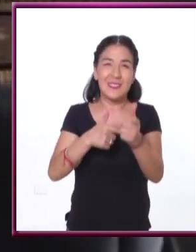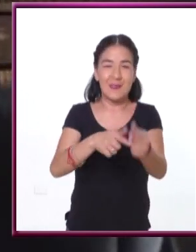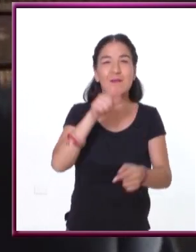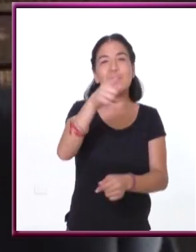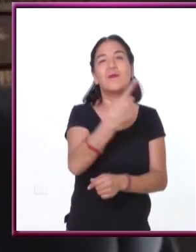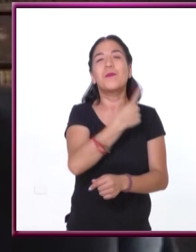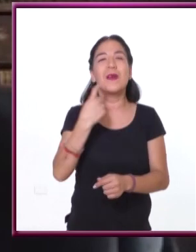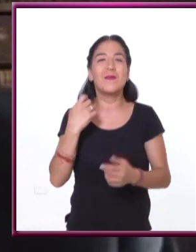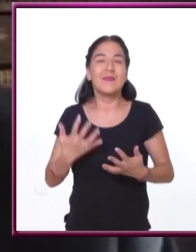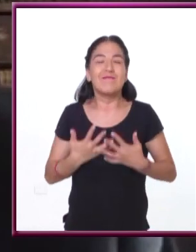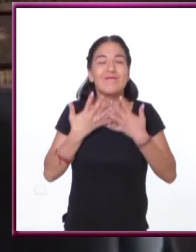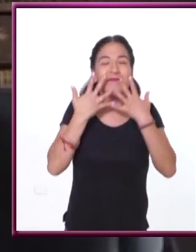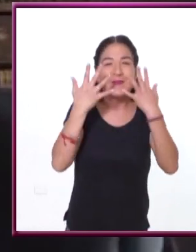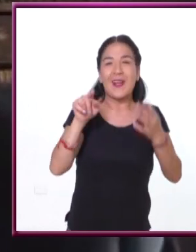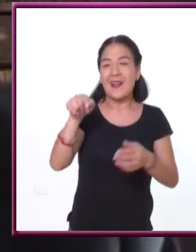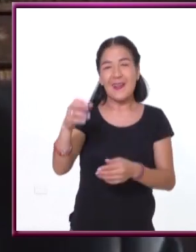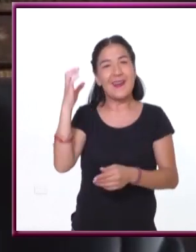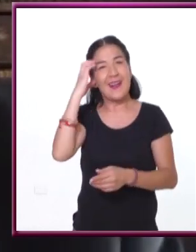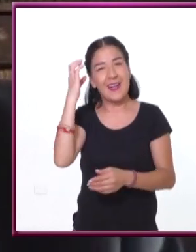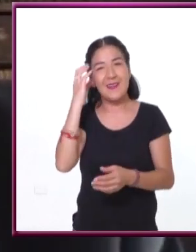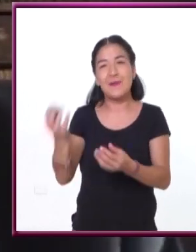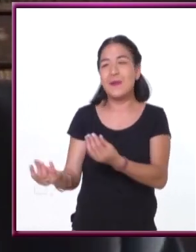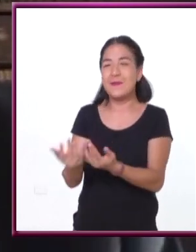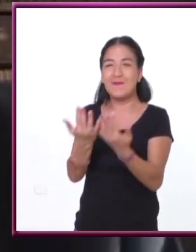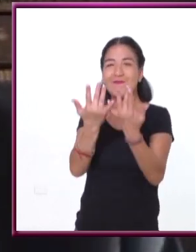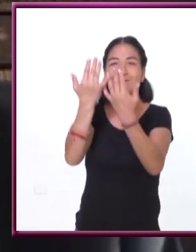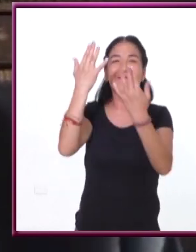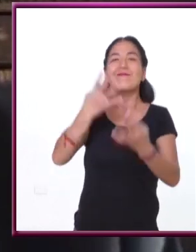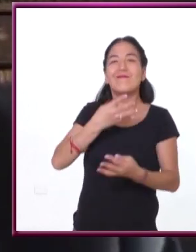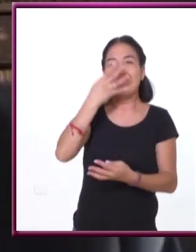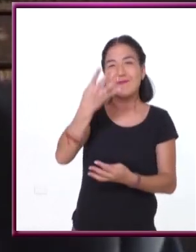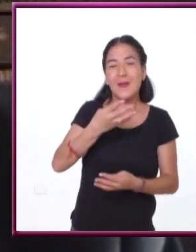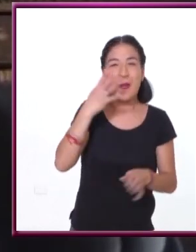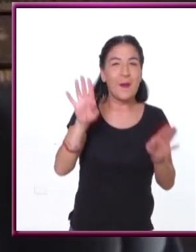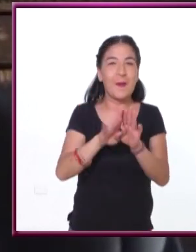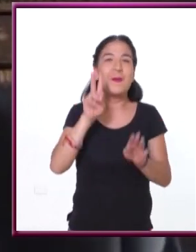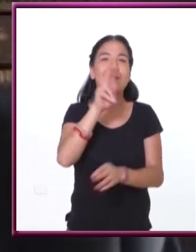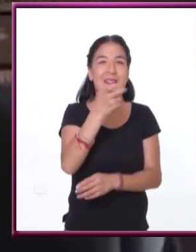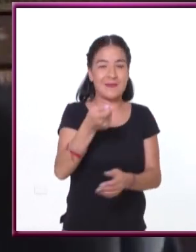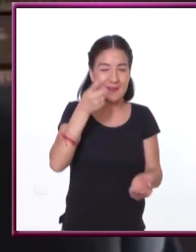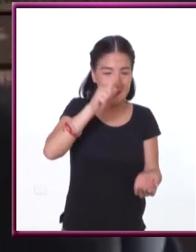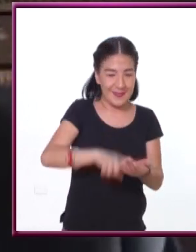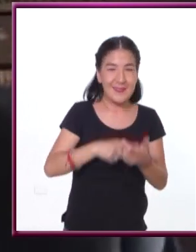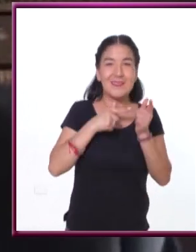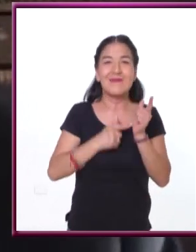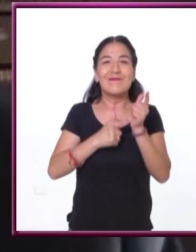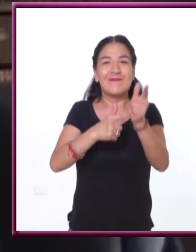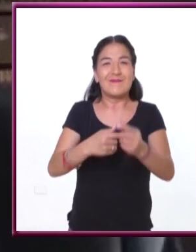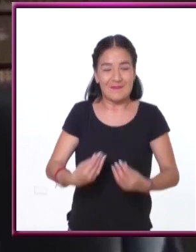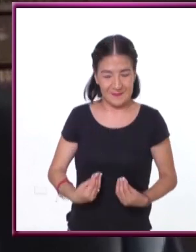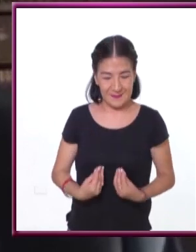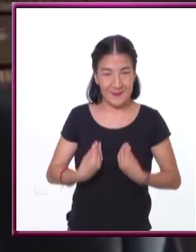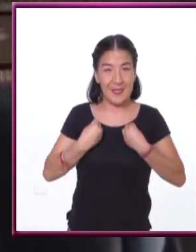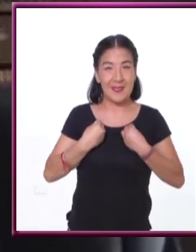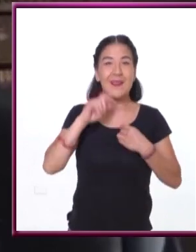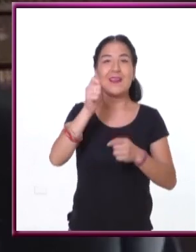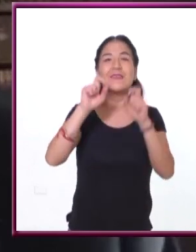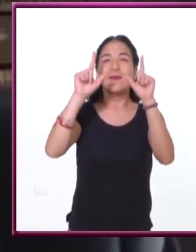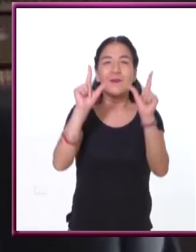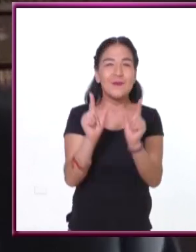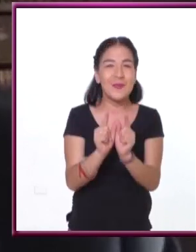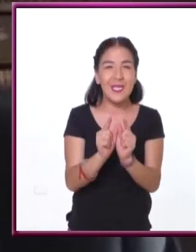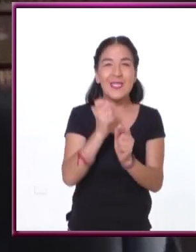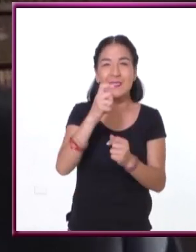cama lentamente madura, como un sol generoso que en presente redime la pequeña